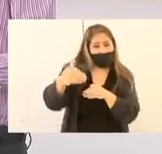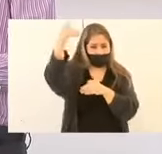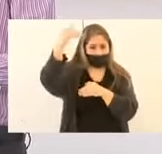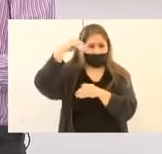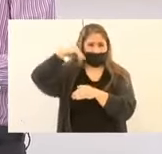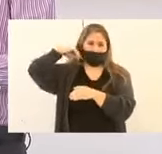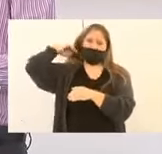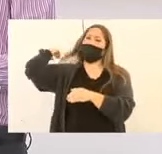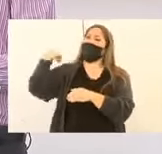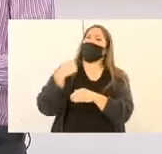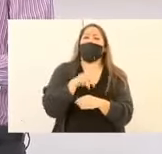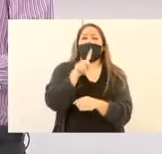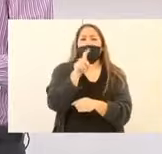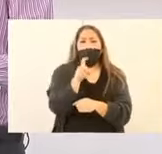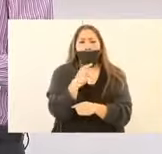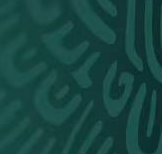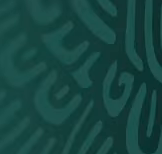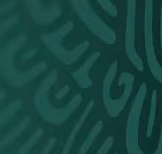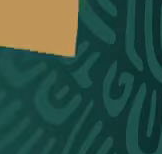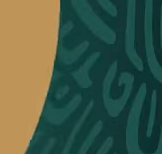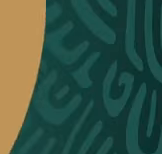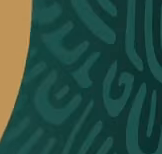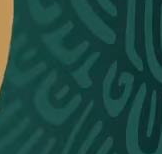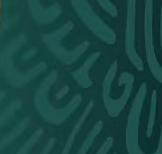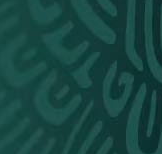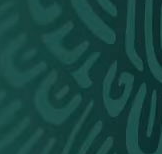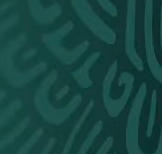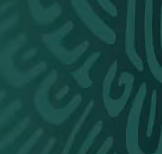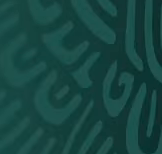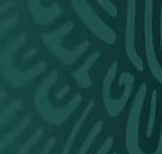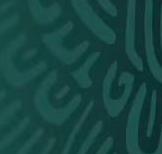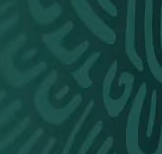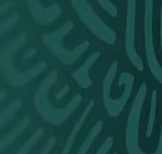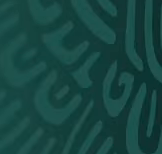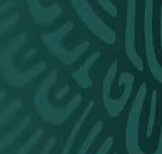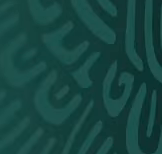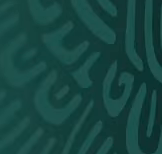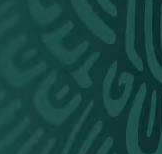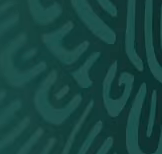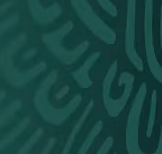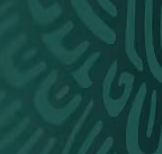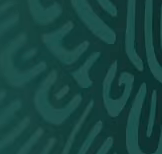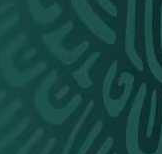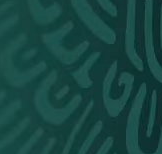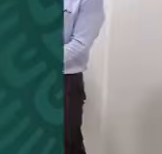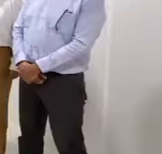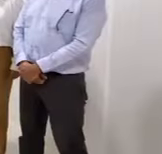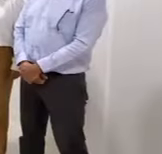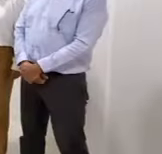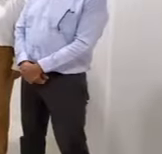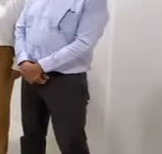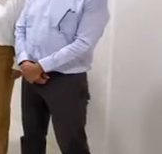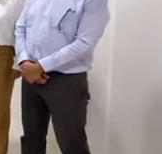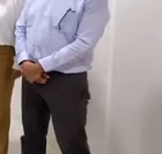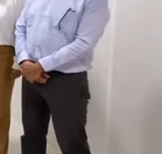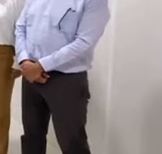y agua de buena calidad. Estamos en Gómez Palacio, Durango,